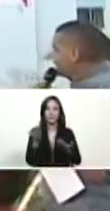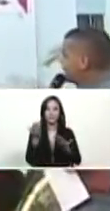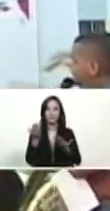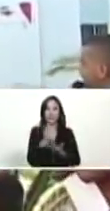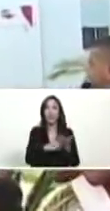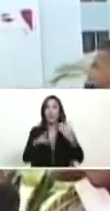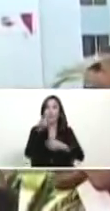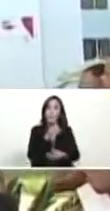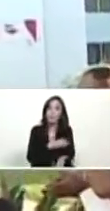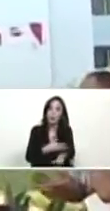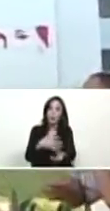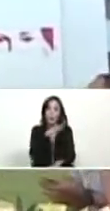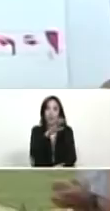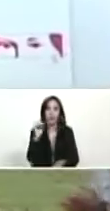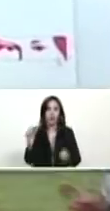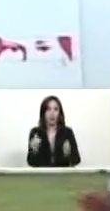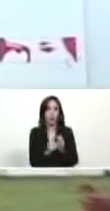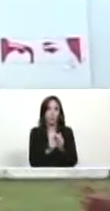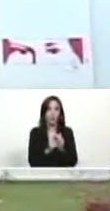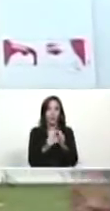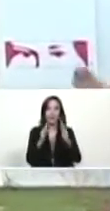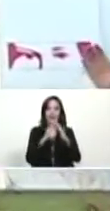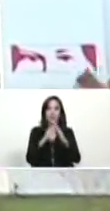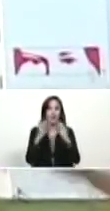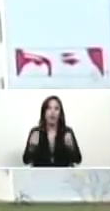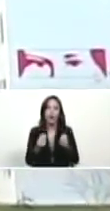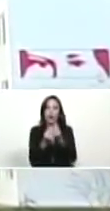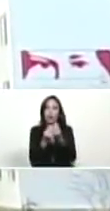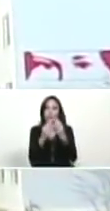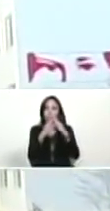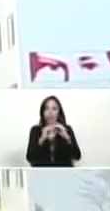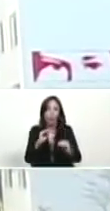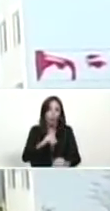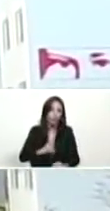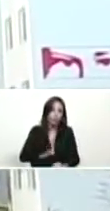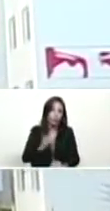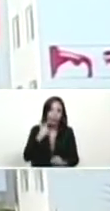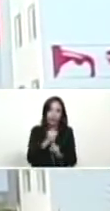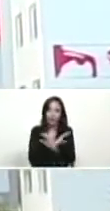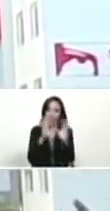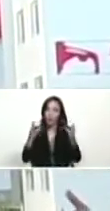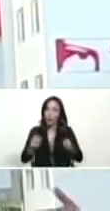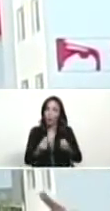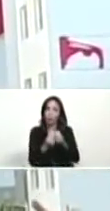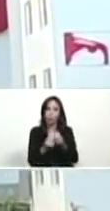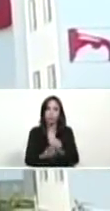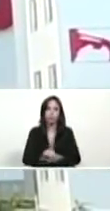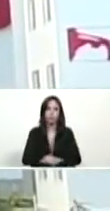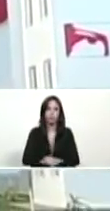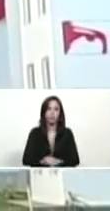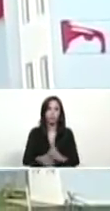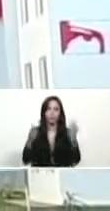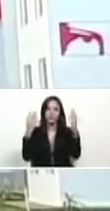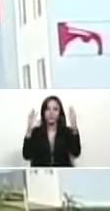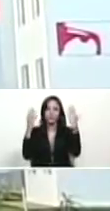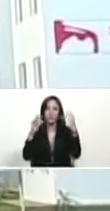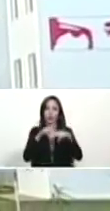2.500.000 de vivienda. Junto todo es posible, camarada presidente. Venga, niño.